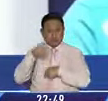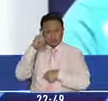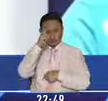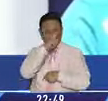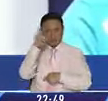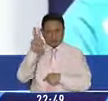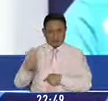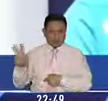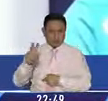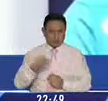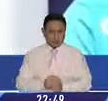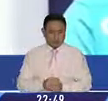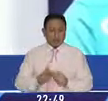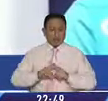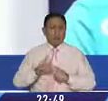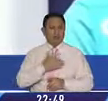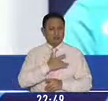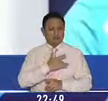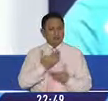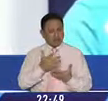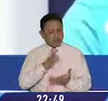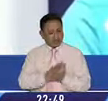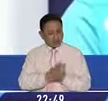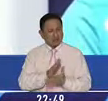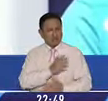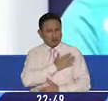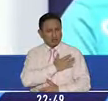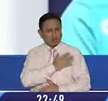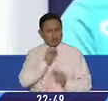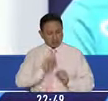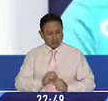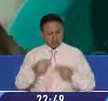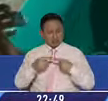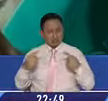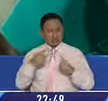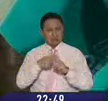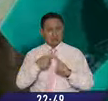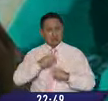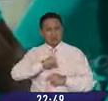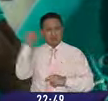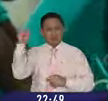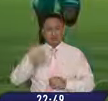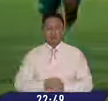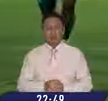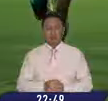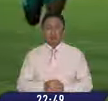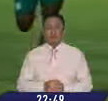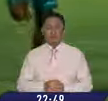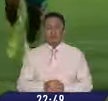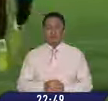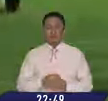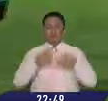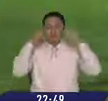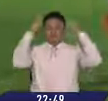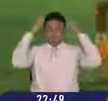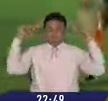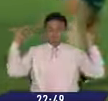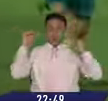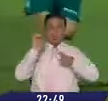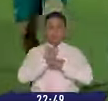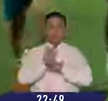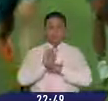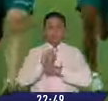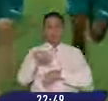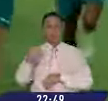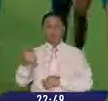viernes, pero nos sentimos con confianza de poder sacar un resultado positivo. El partido entre Países Bajos y Ecuador será este